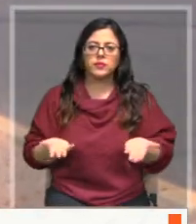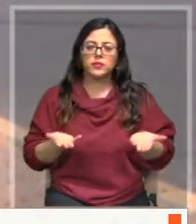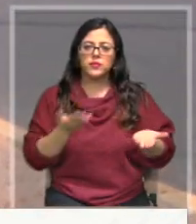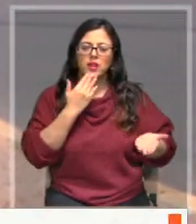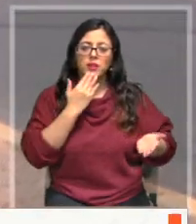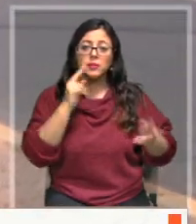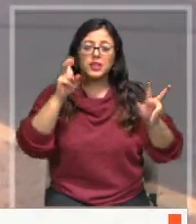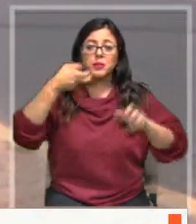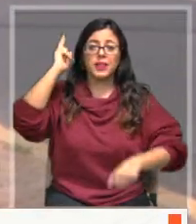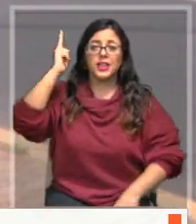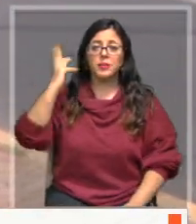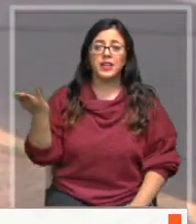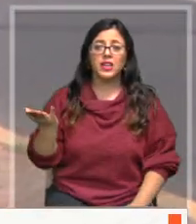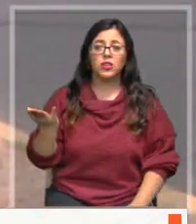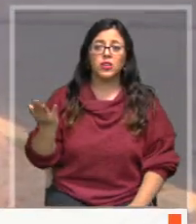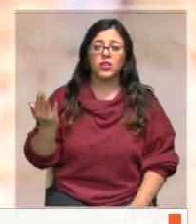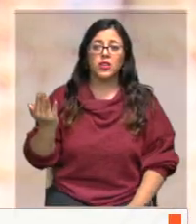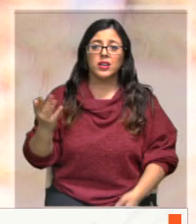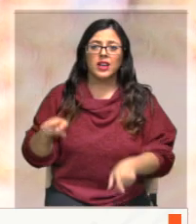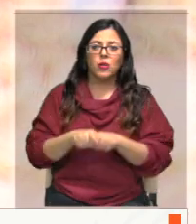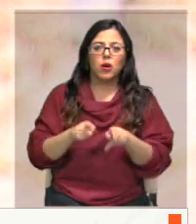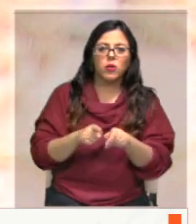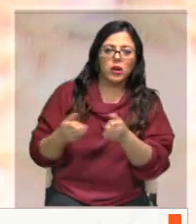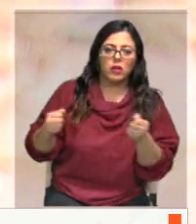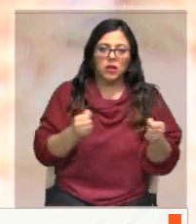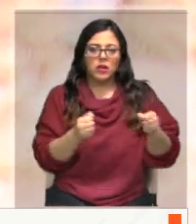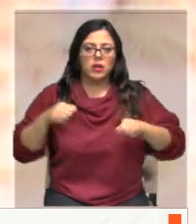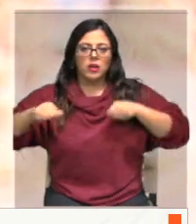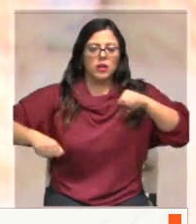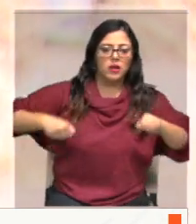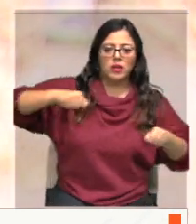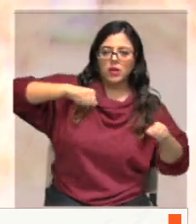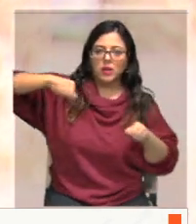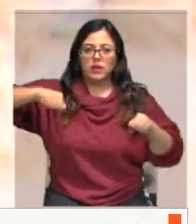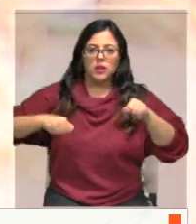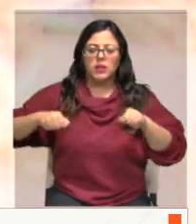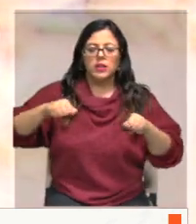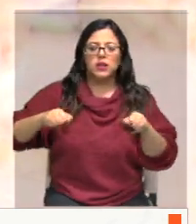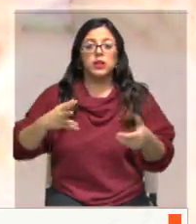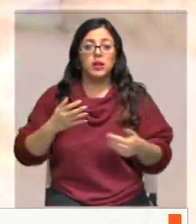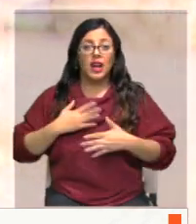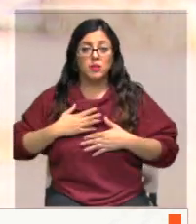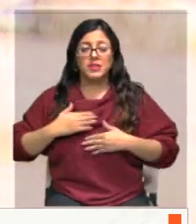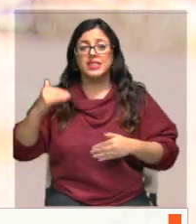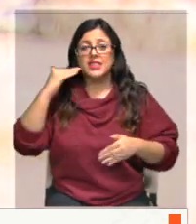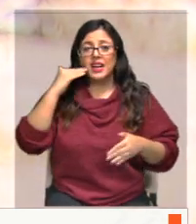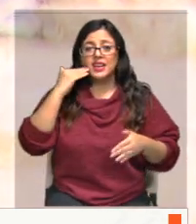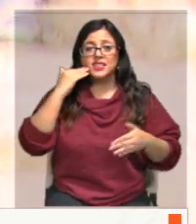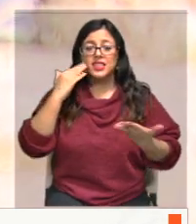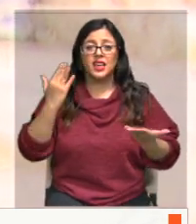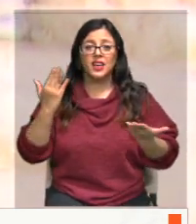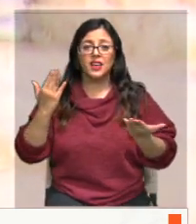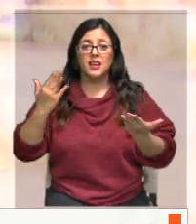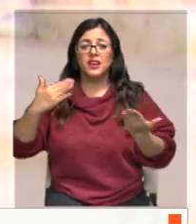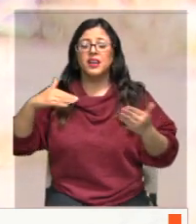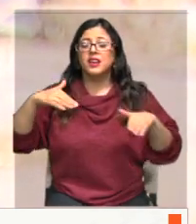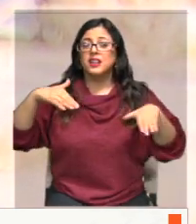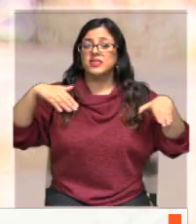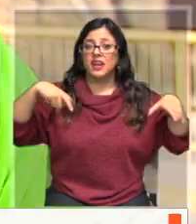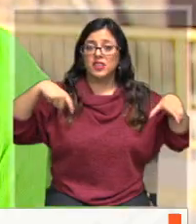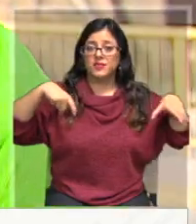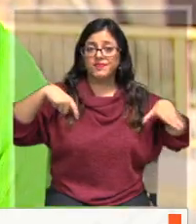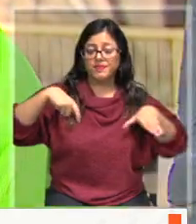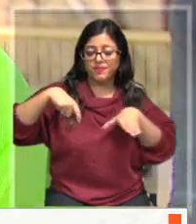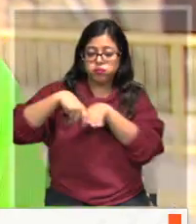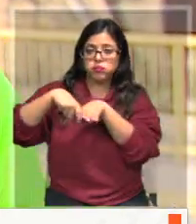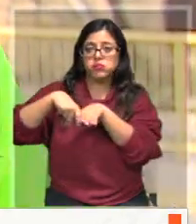de hecho casi me absorbas casi me atropellan digamos porque hay exceso a velocidad poca conciencia en realidad con el